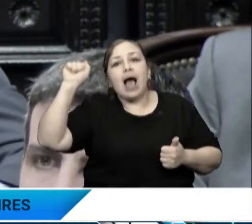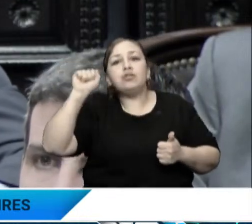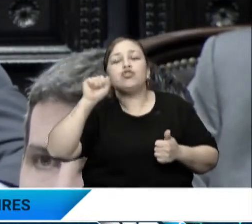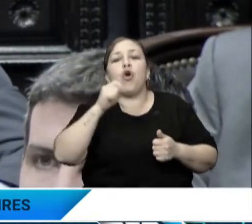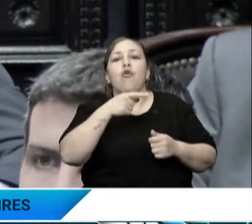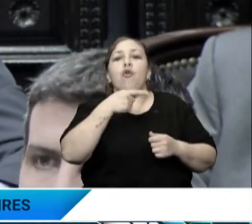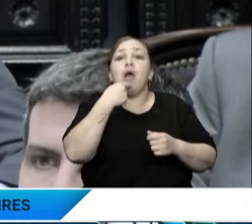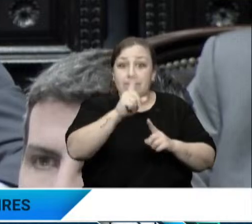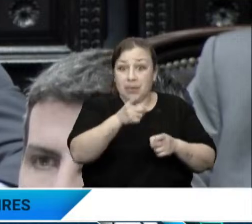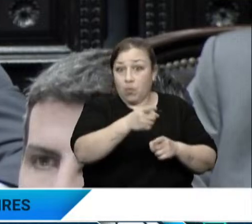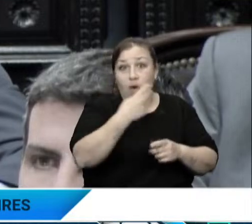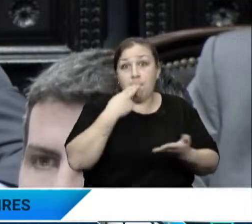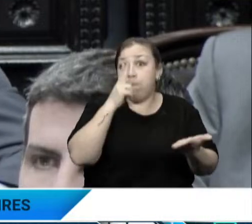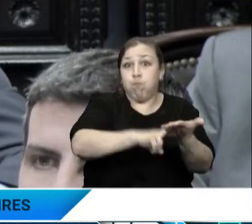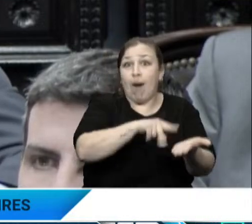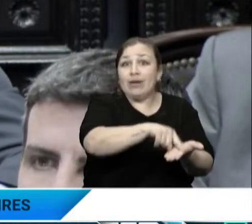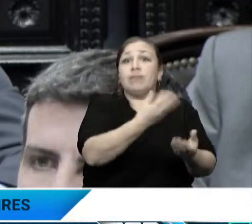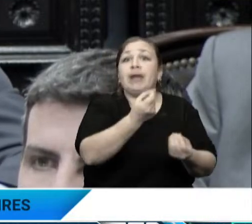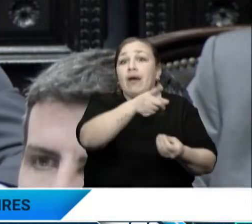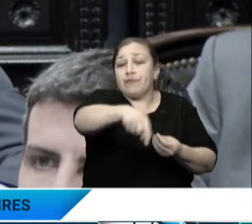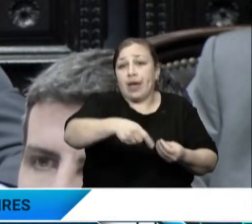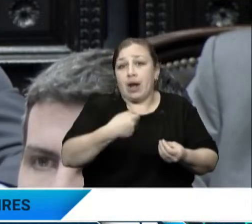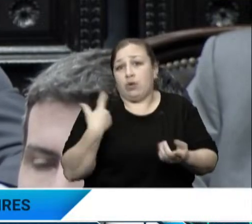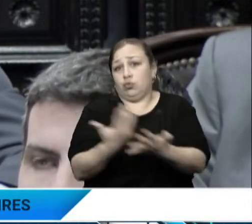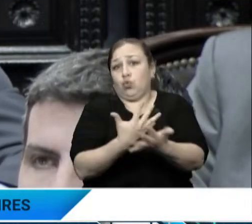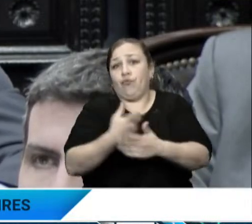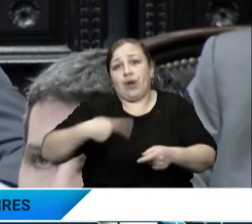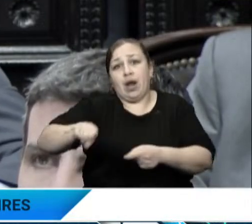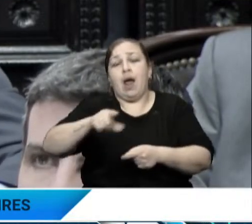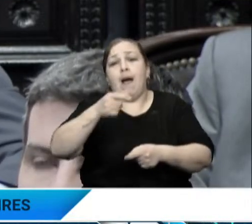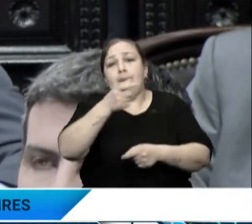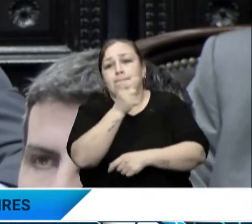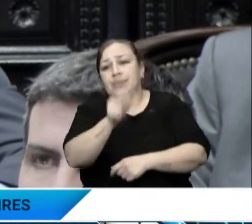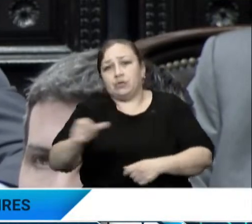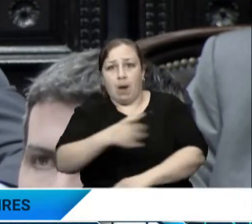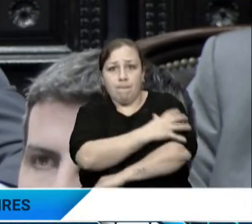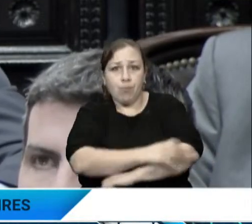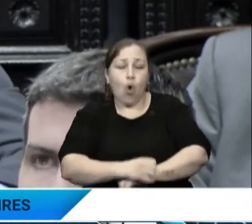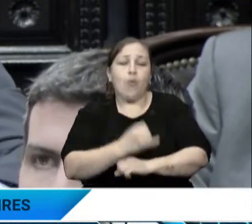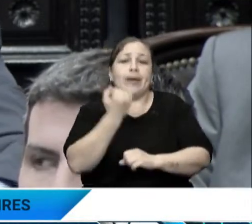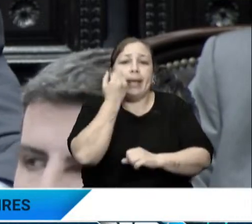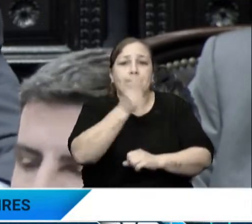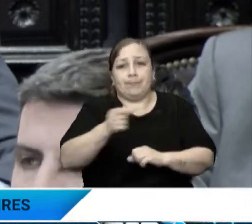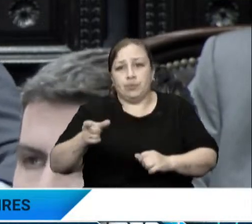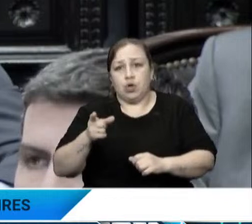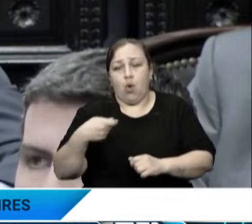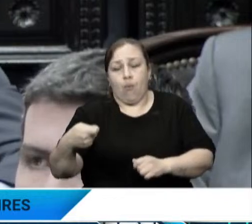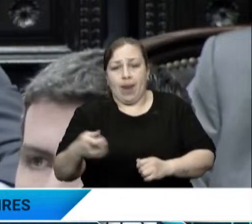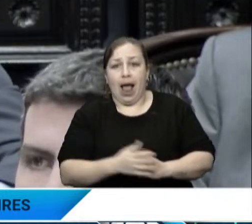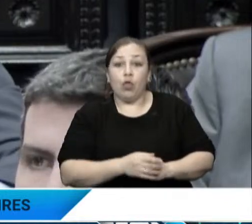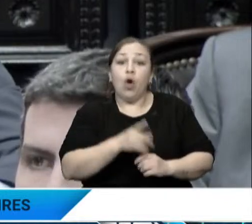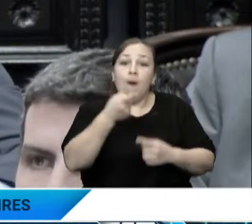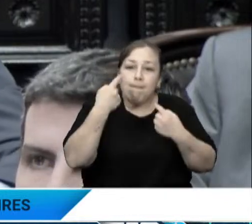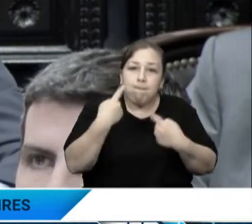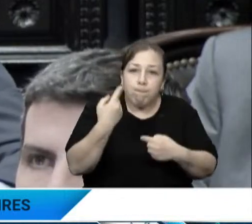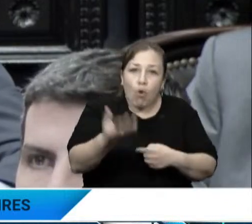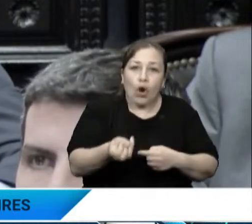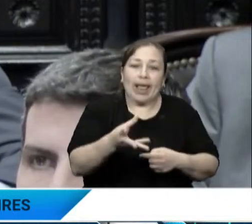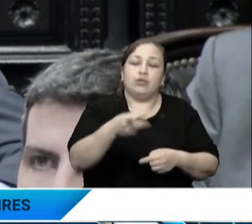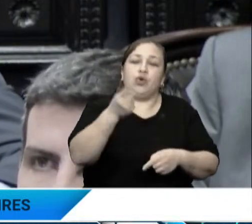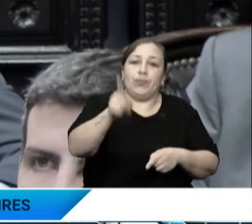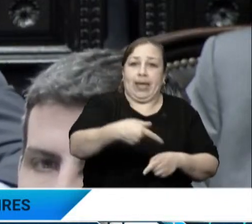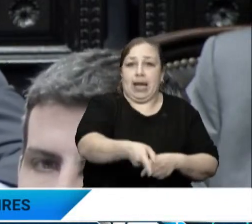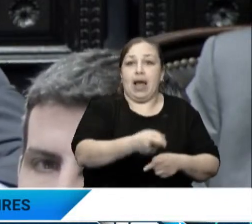los pobres y el peor impuesto para los jubilados. Por eso el déficit cero, por eso el veto, porque